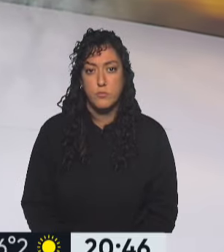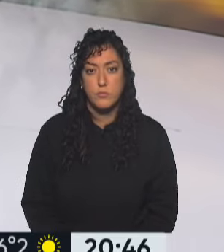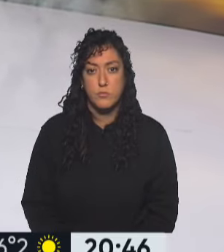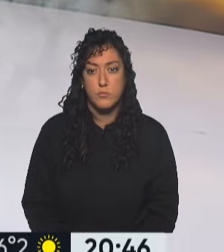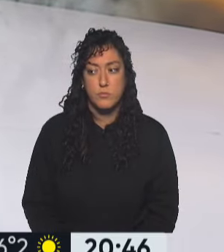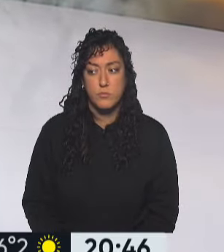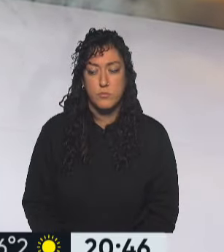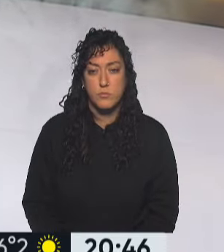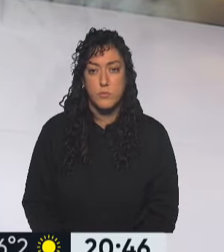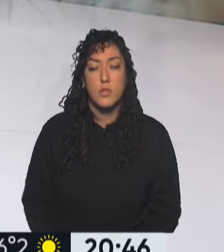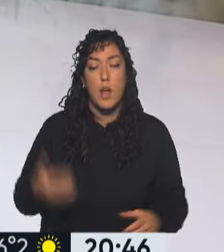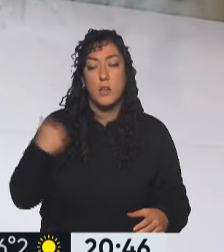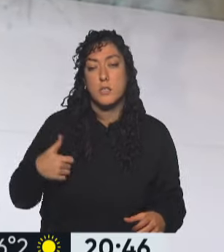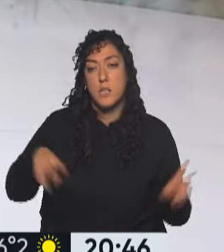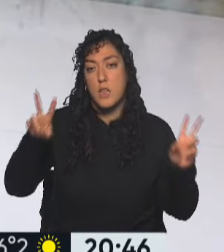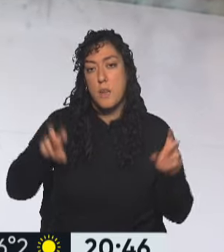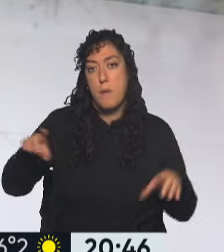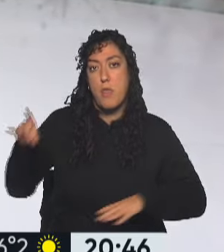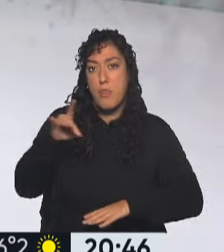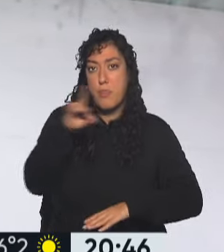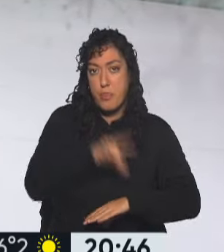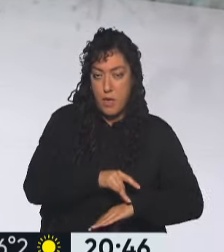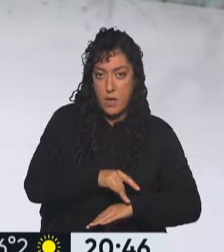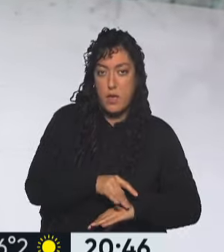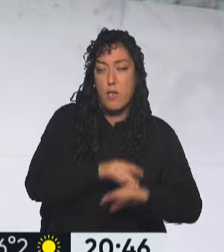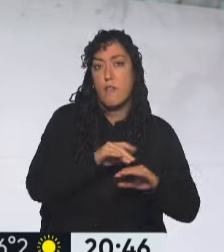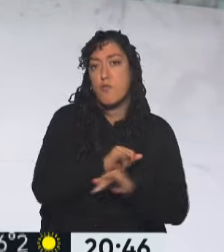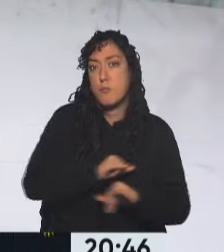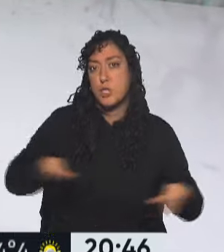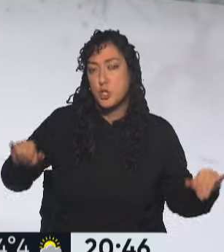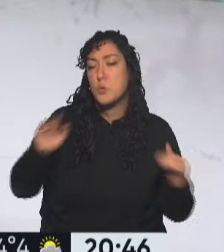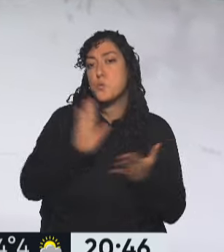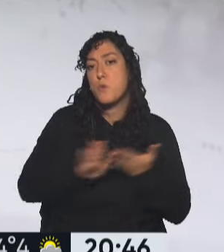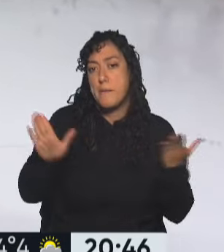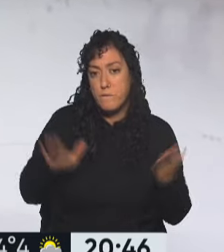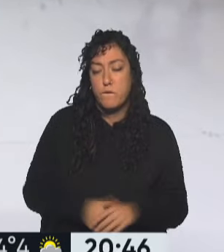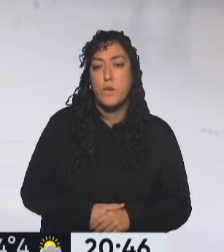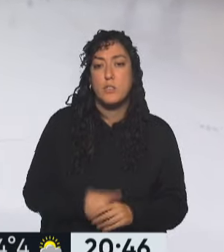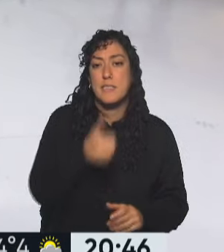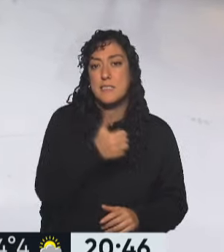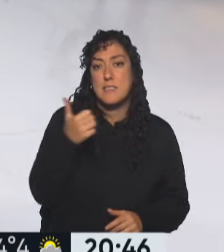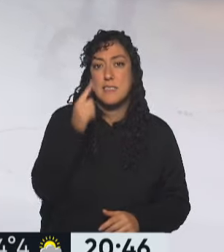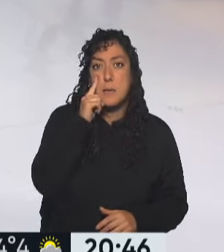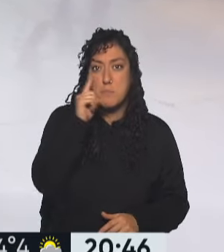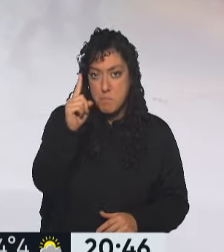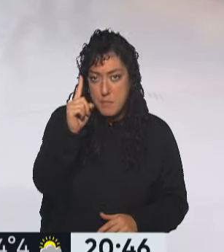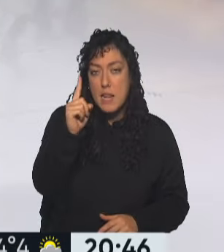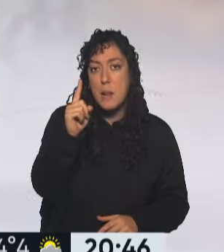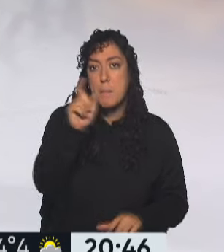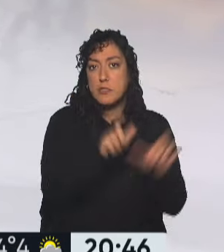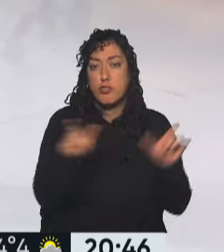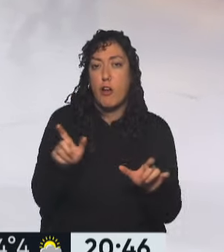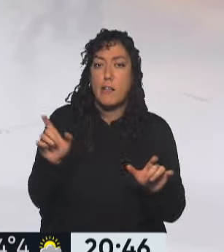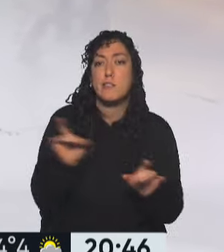Vamos a hablar de dengue, la República Argentina, nuevo parte. Y estos son los datos, 66.000 nuevos